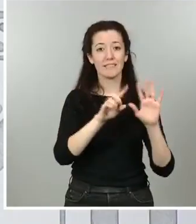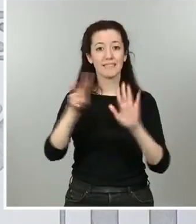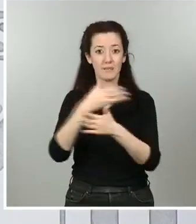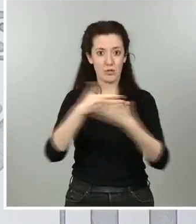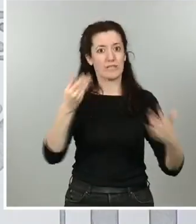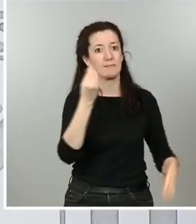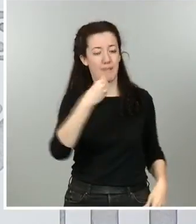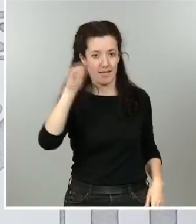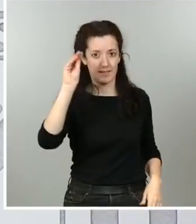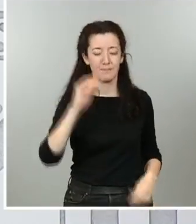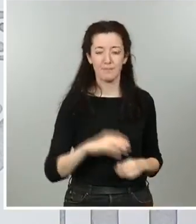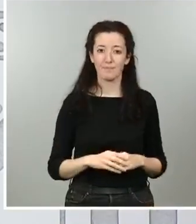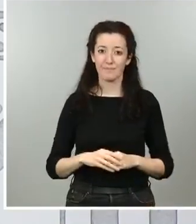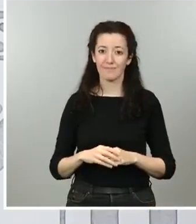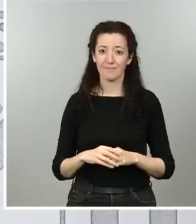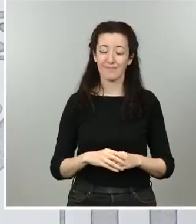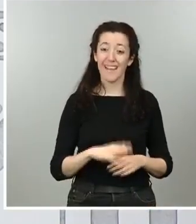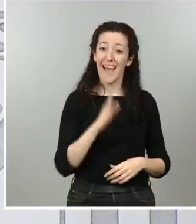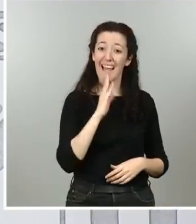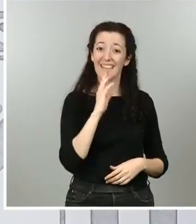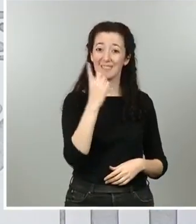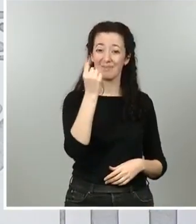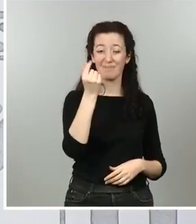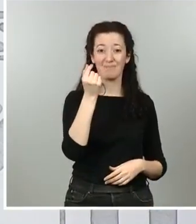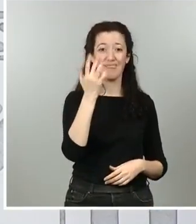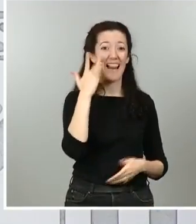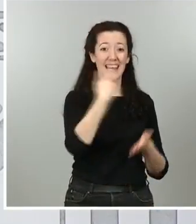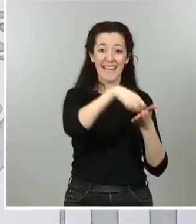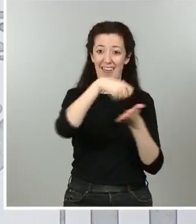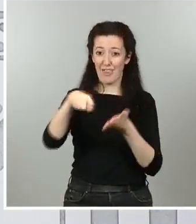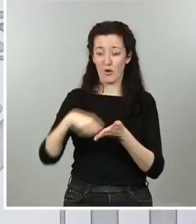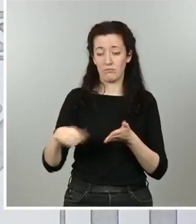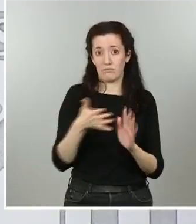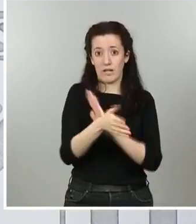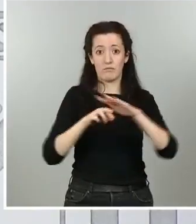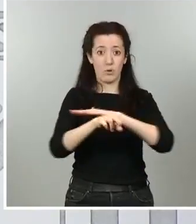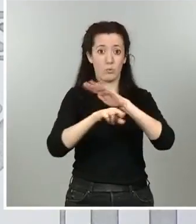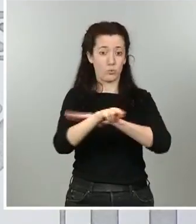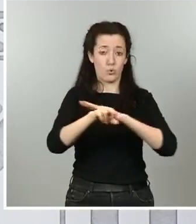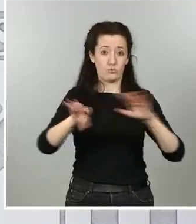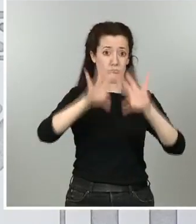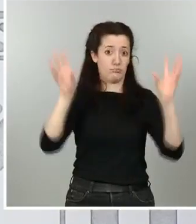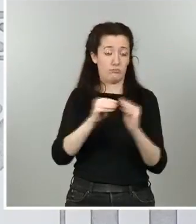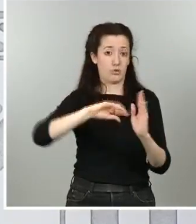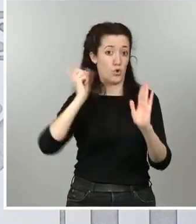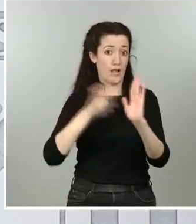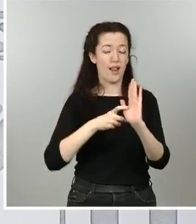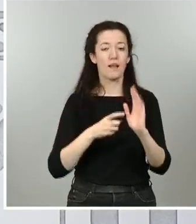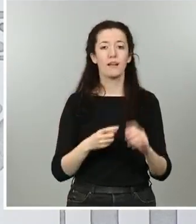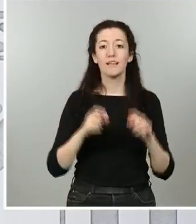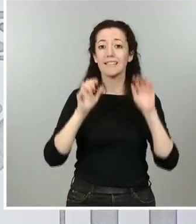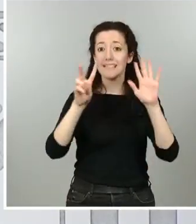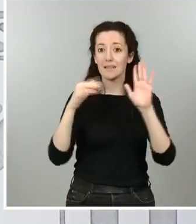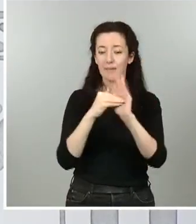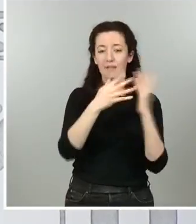que, sumado a la liquidación, es decir, a los recursos totales del sistema de financiación, suponen 7.900 millones